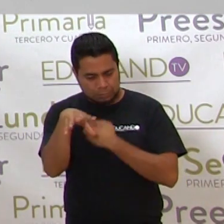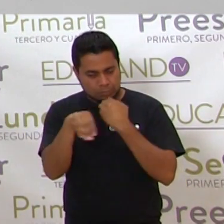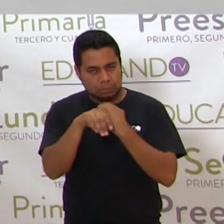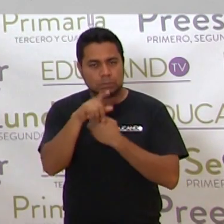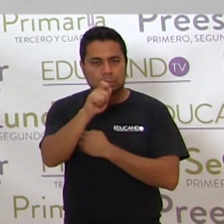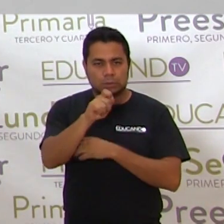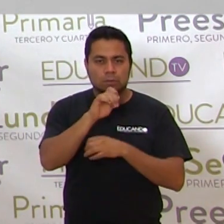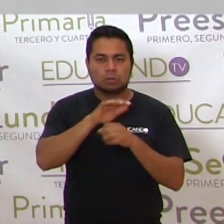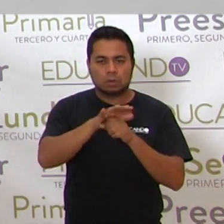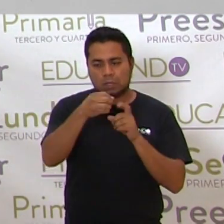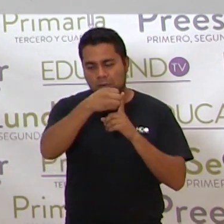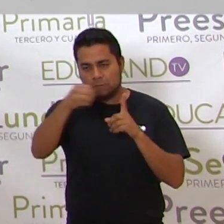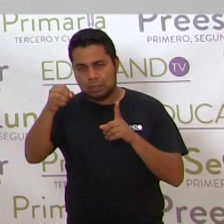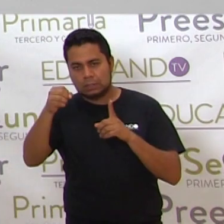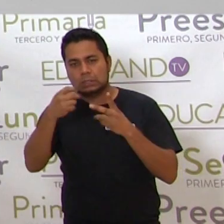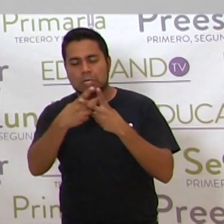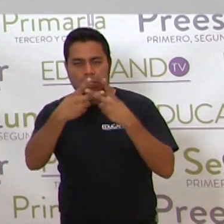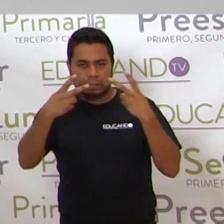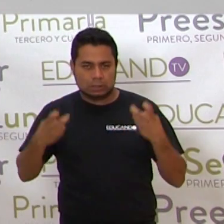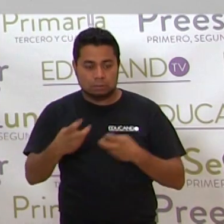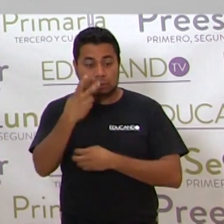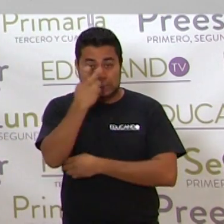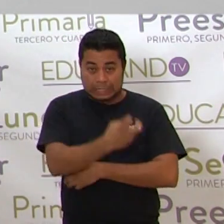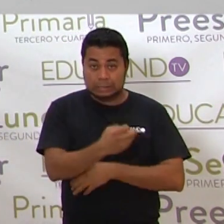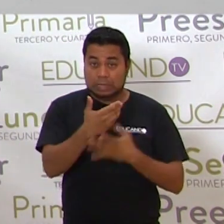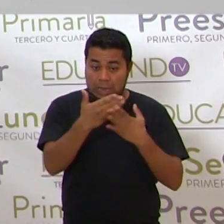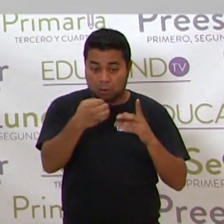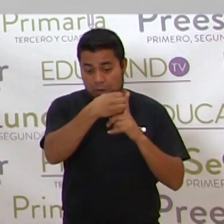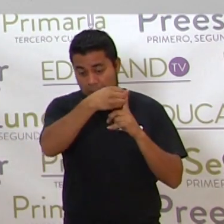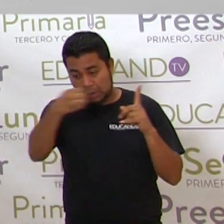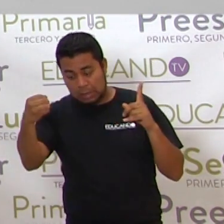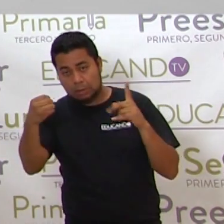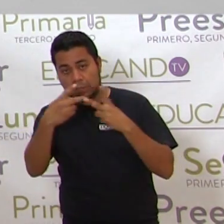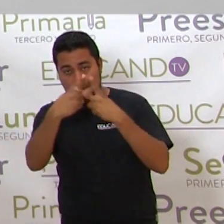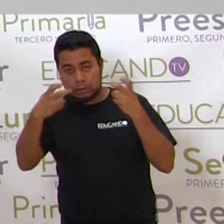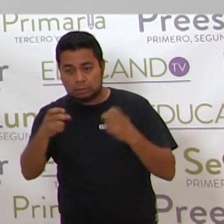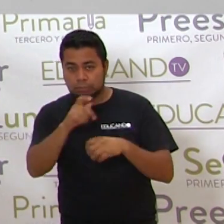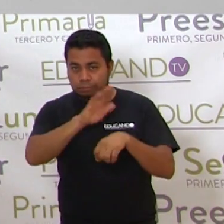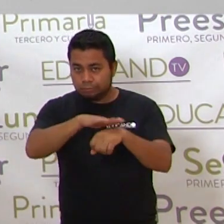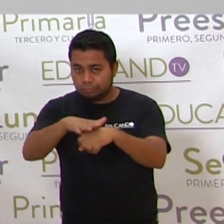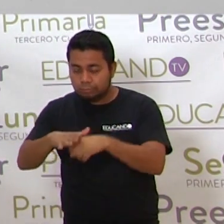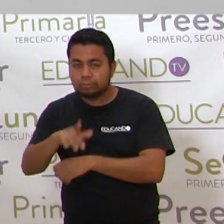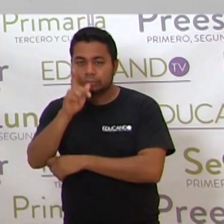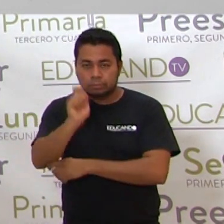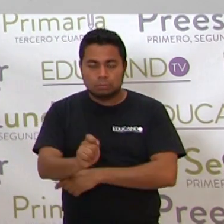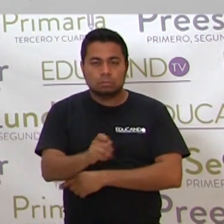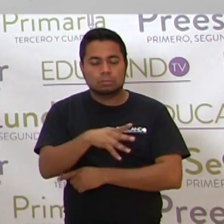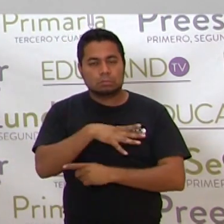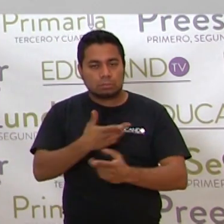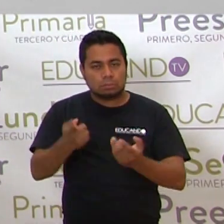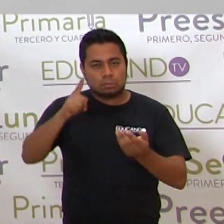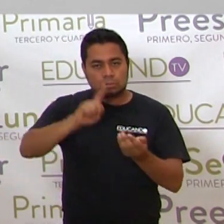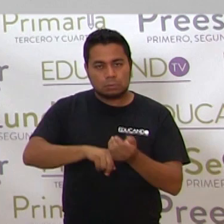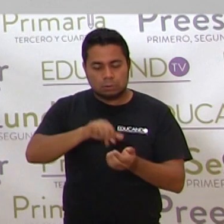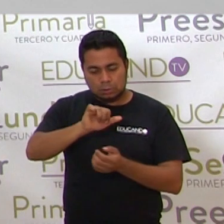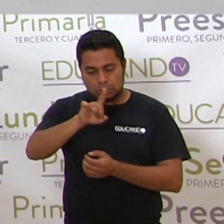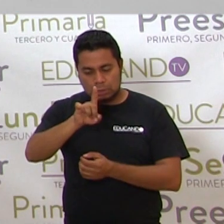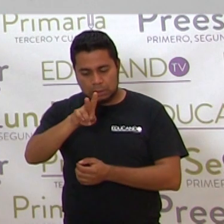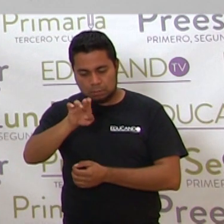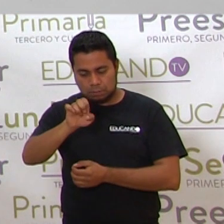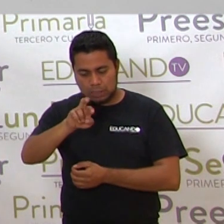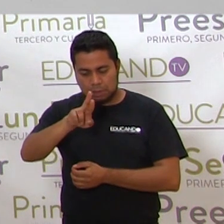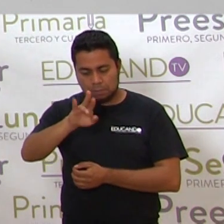las frases adjetivas. ¿Bien? Y estas frases adjetivas, niños y niñas, van a tener